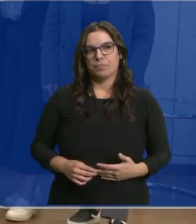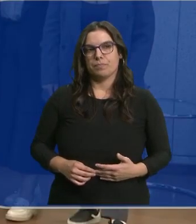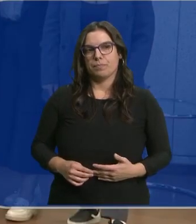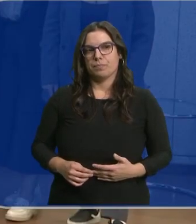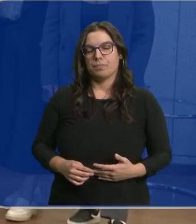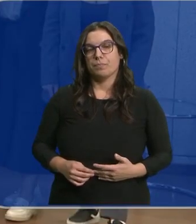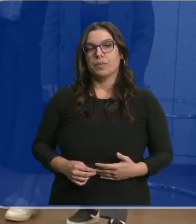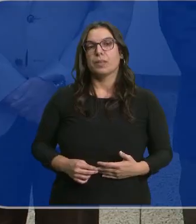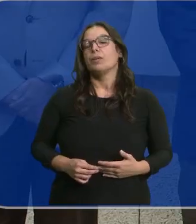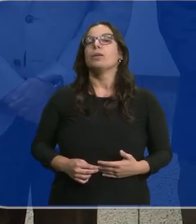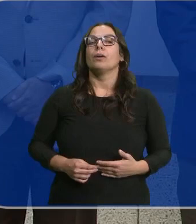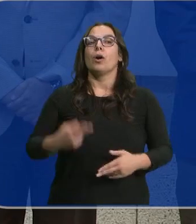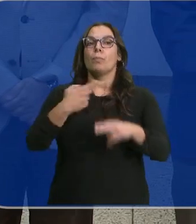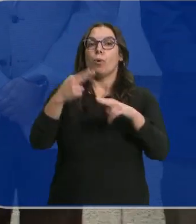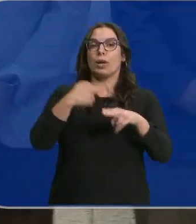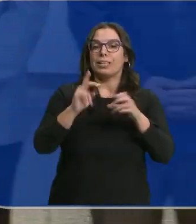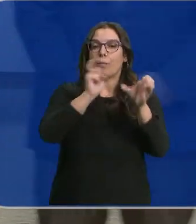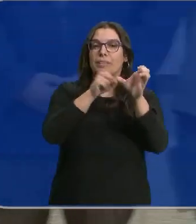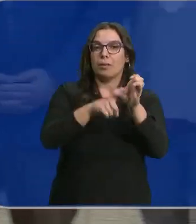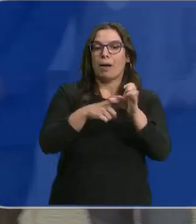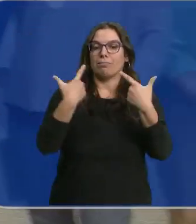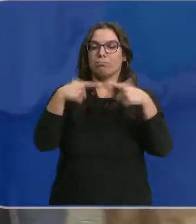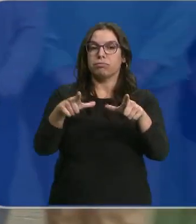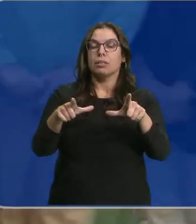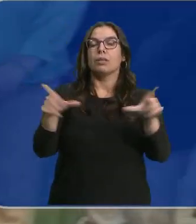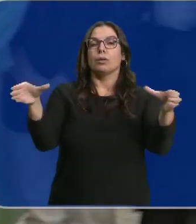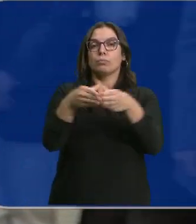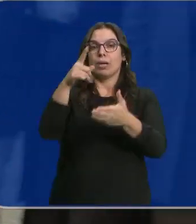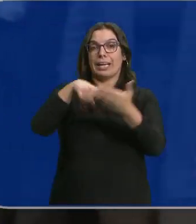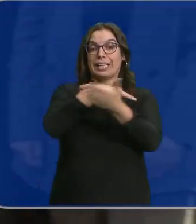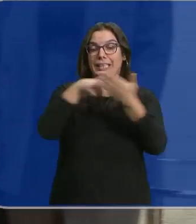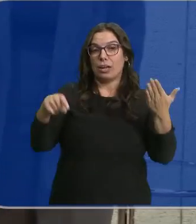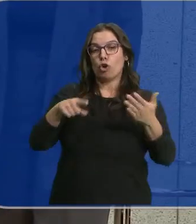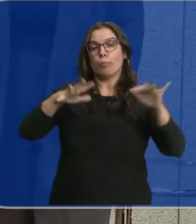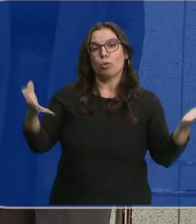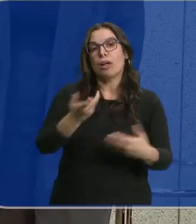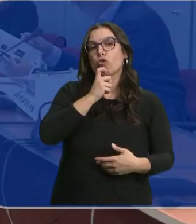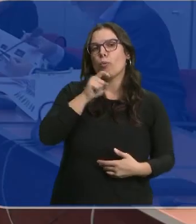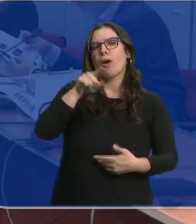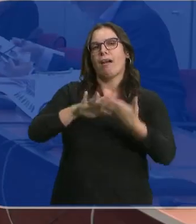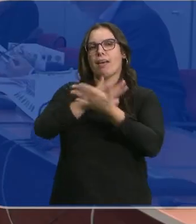De la participación política del pueblo gitano y de cómo impulsarla se ha hablado hoy en el Consejo Económico y Social.